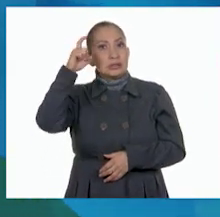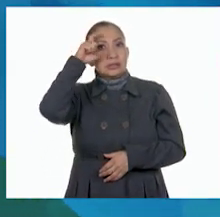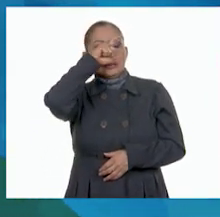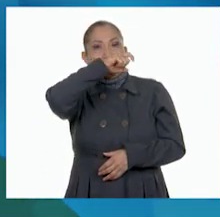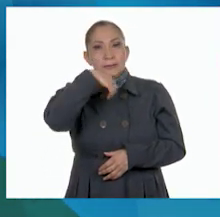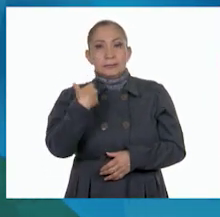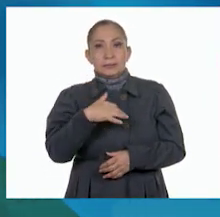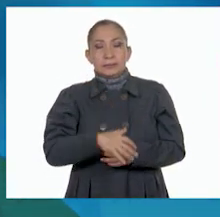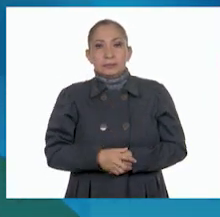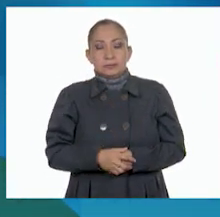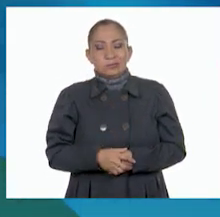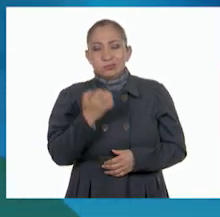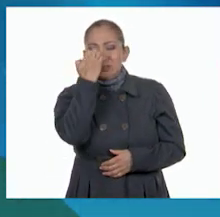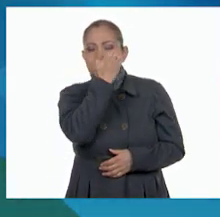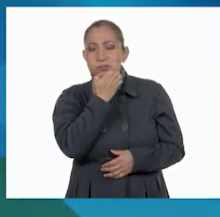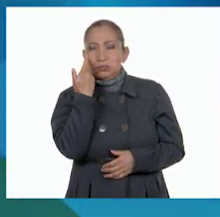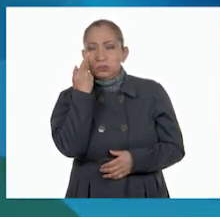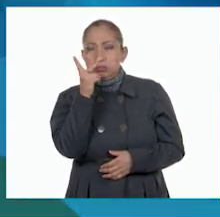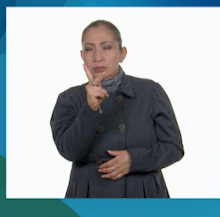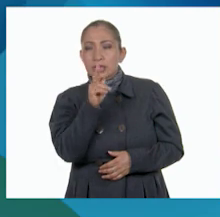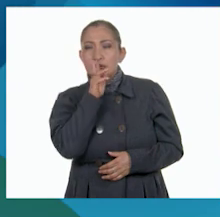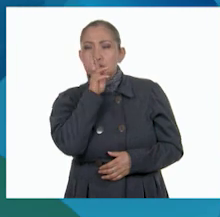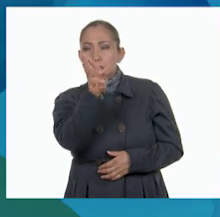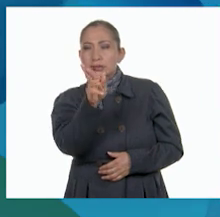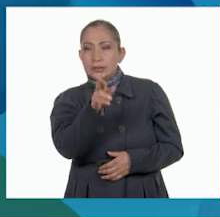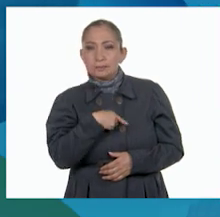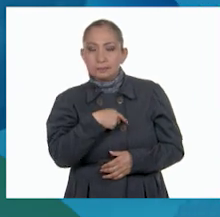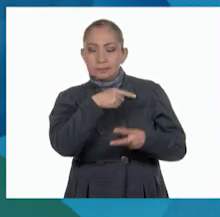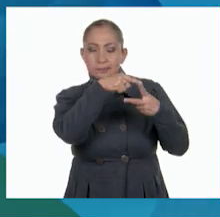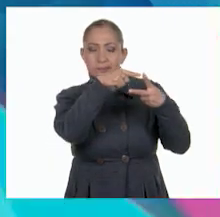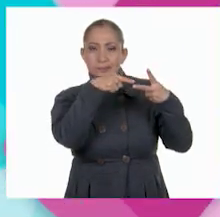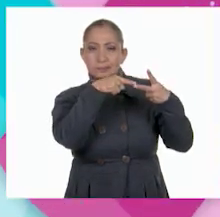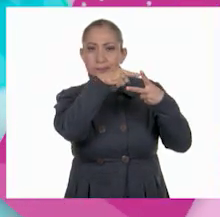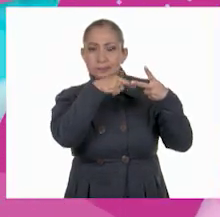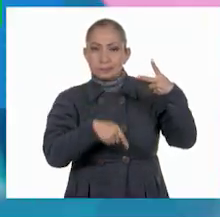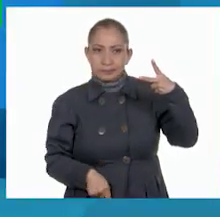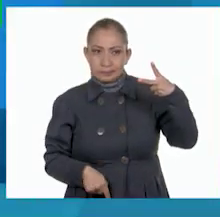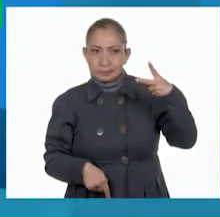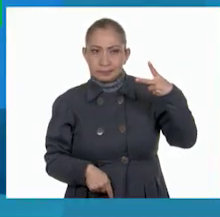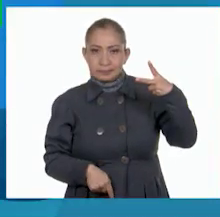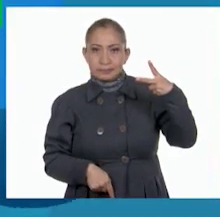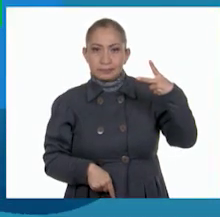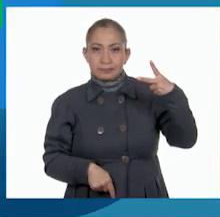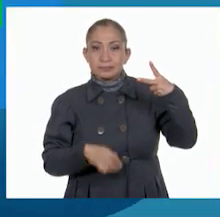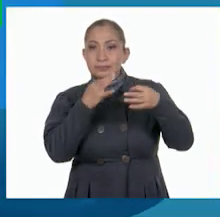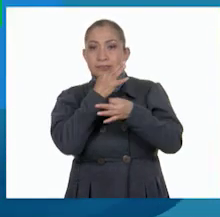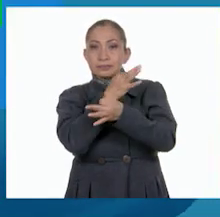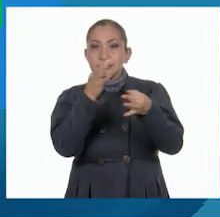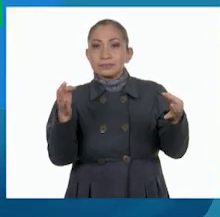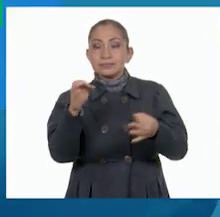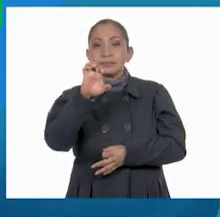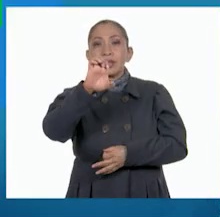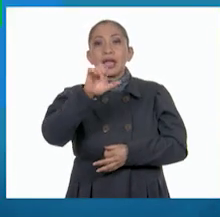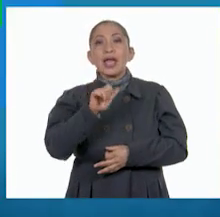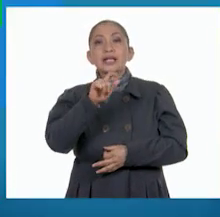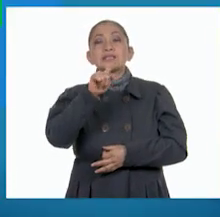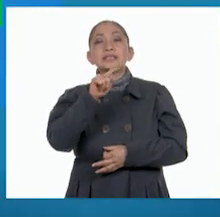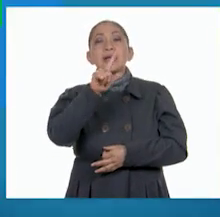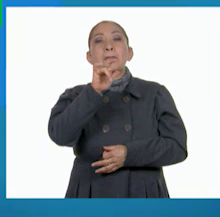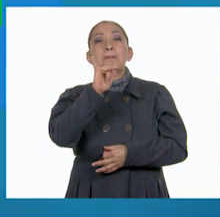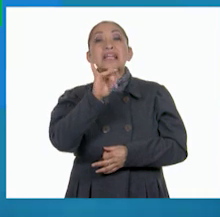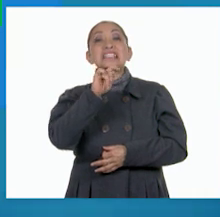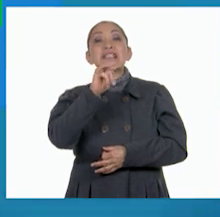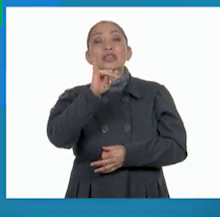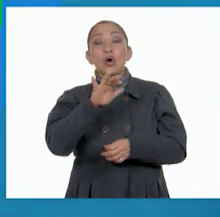¿eh? Sí. Pero vamos a ver las opciones y... Para el mensaje explícito, las opciones